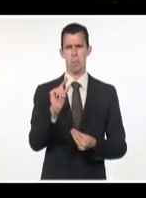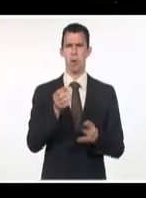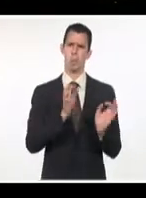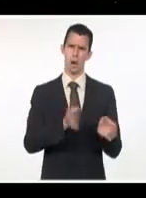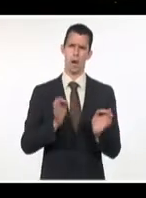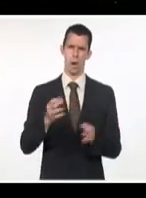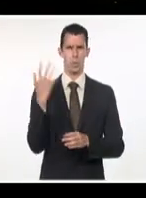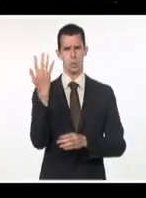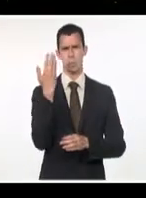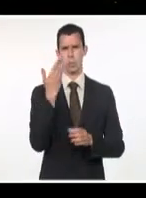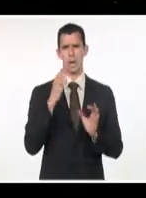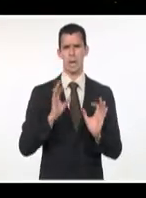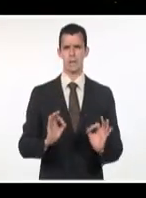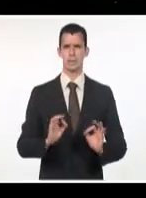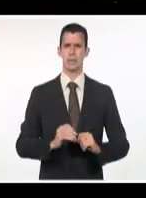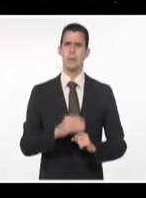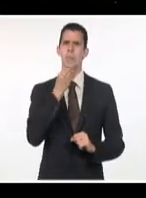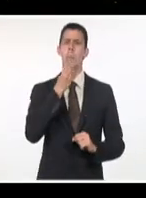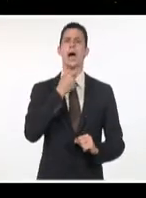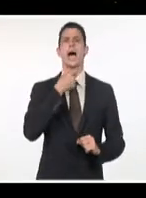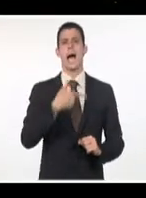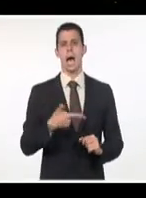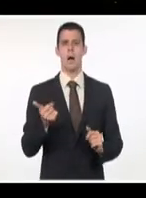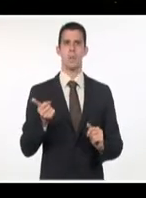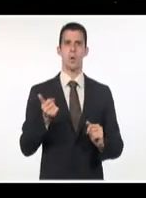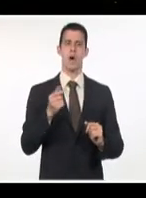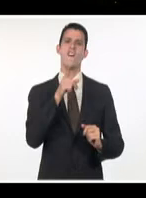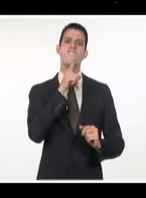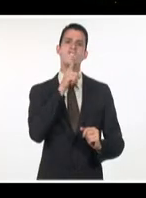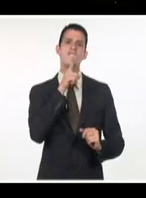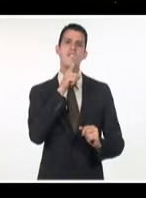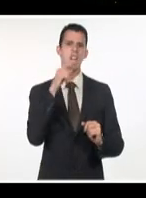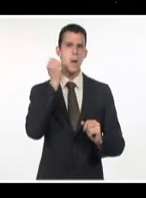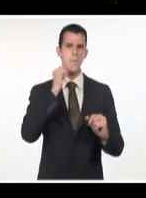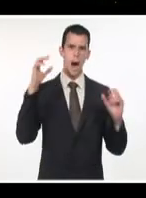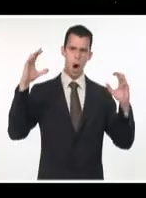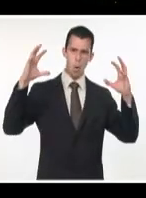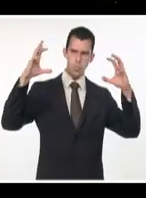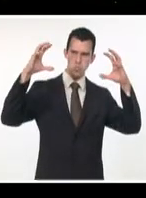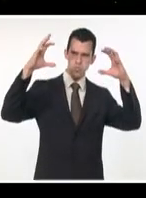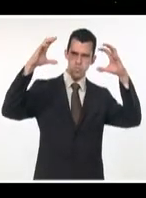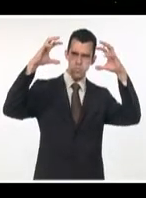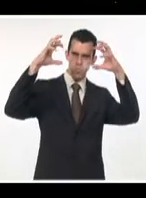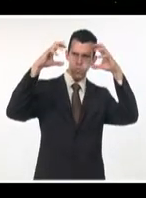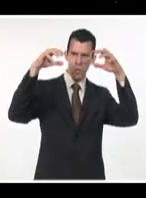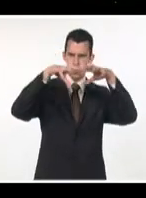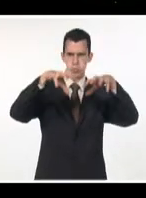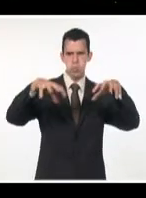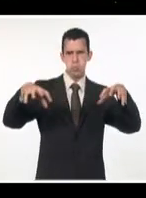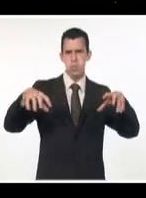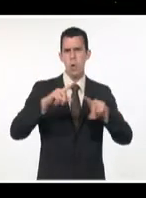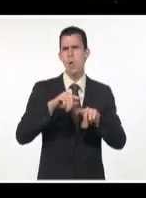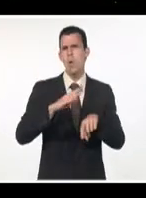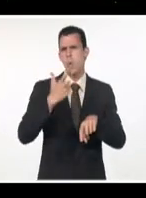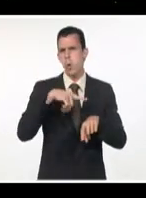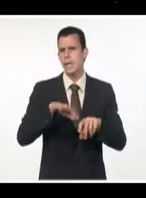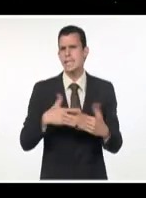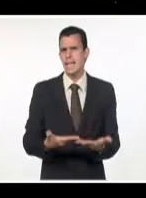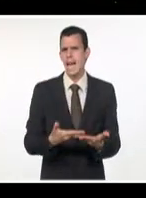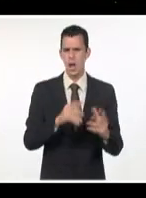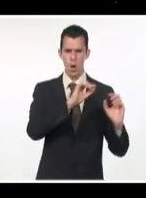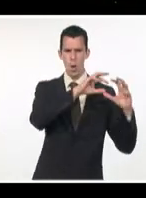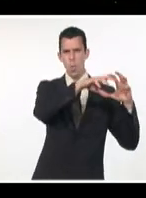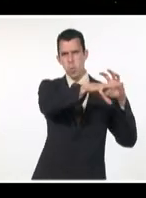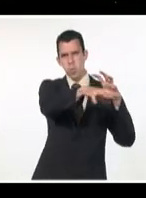aunque se incrementan los nublados y las lluvias del viernes la presencia de una vaguada con numerosos chubascos y lluvias en el